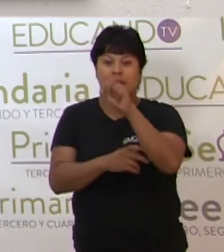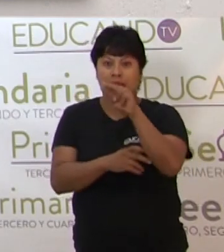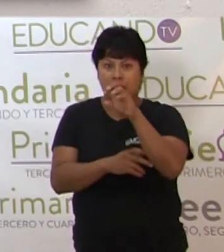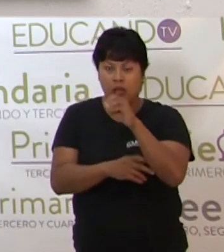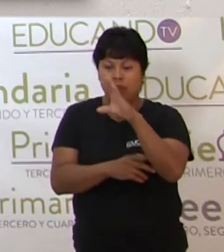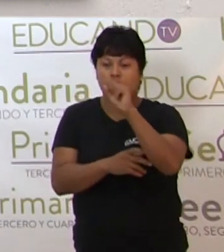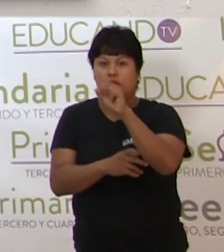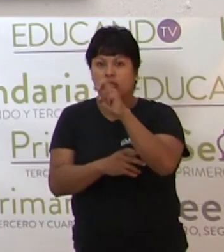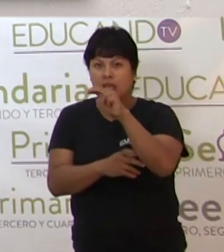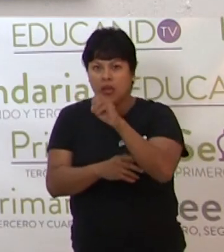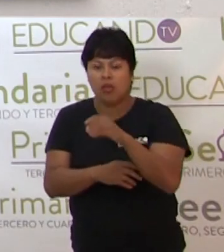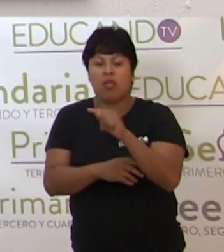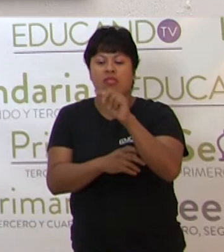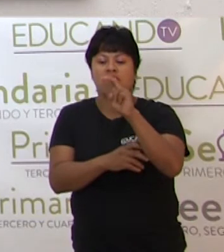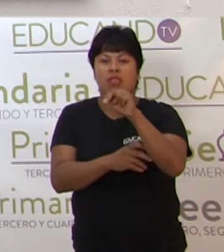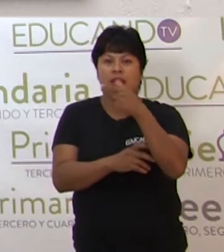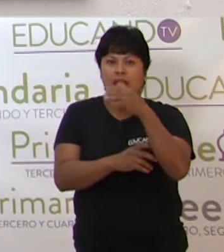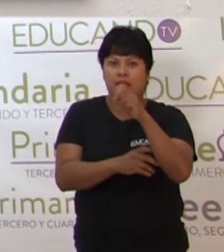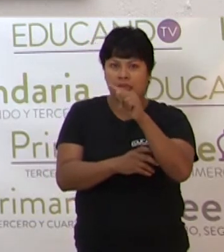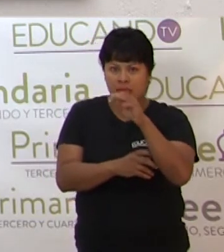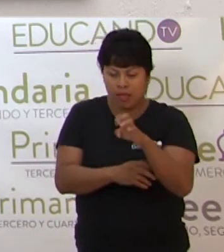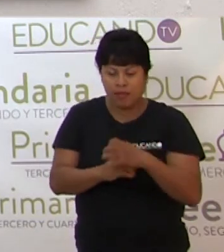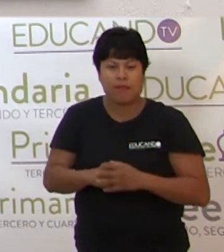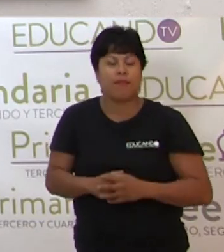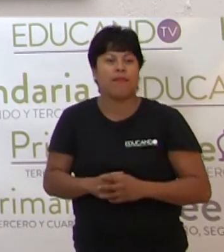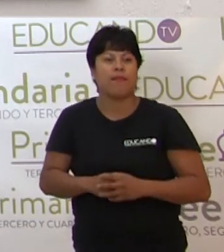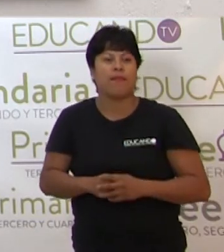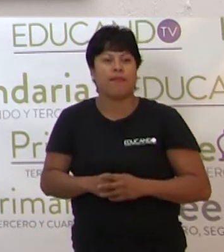coseno, tangente, ¿sí?,